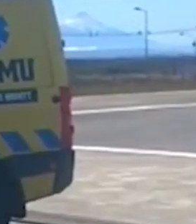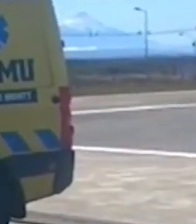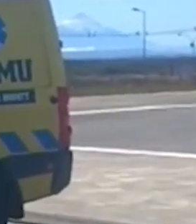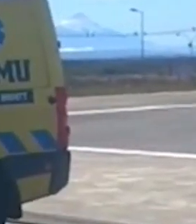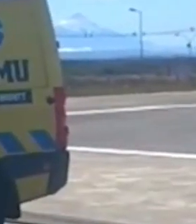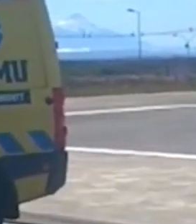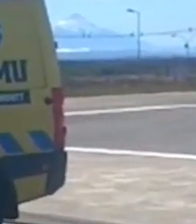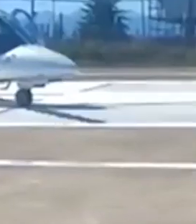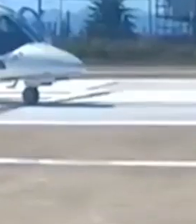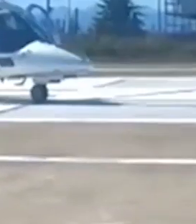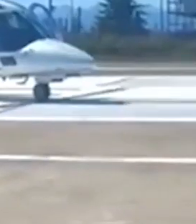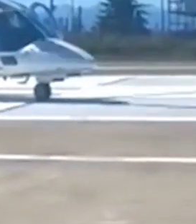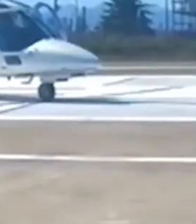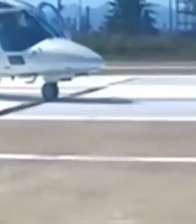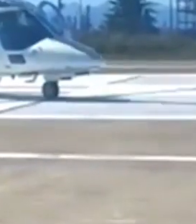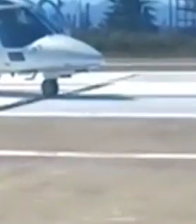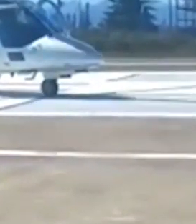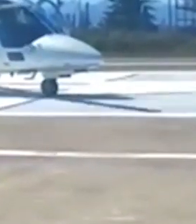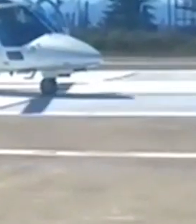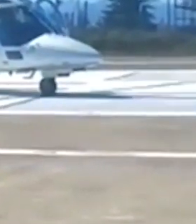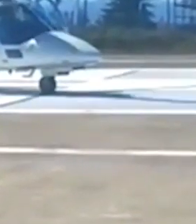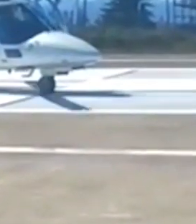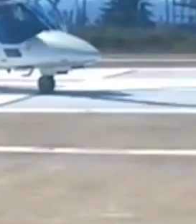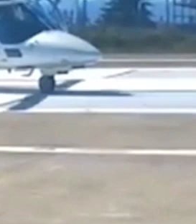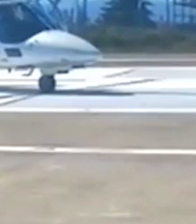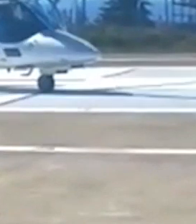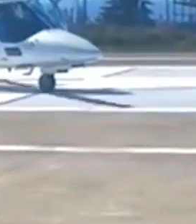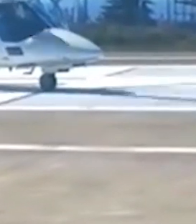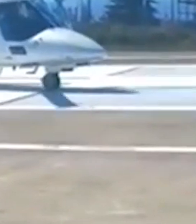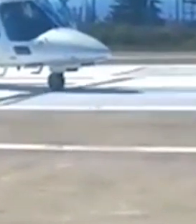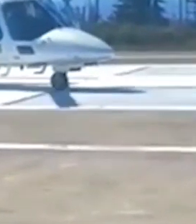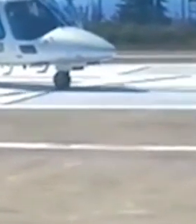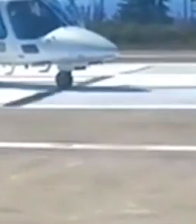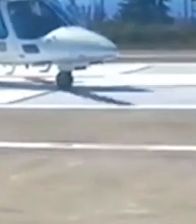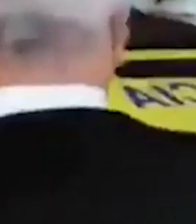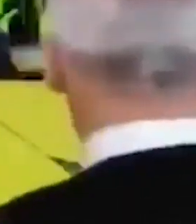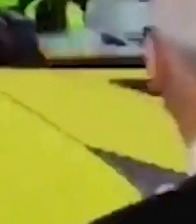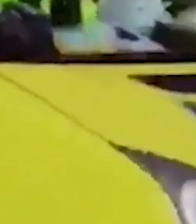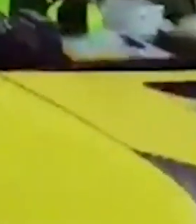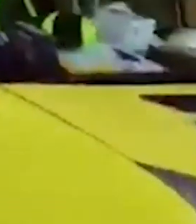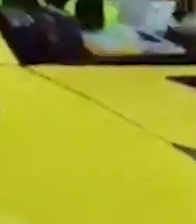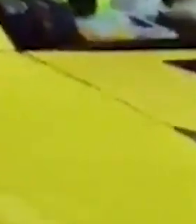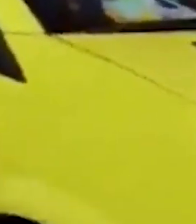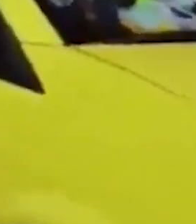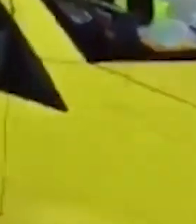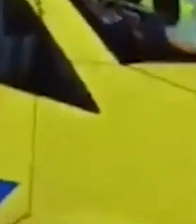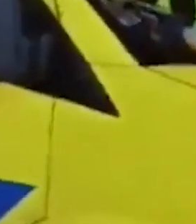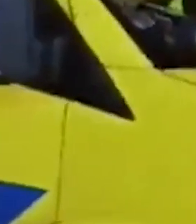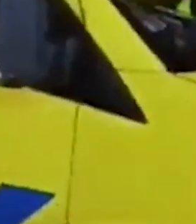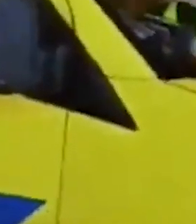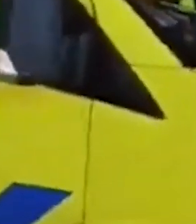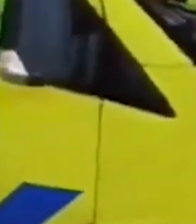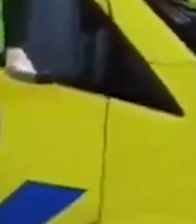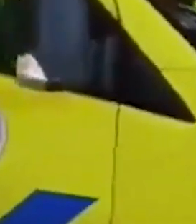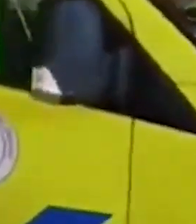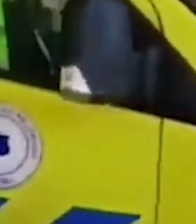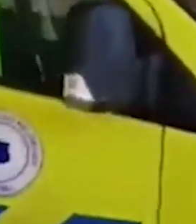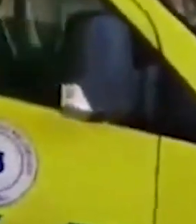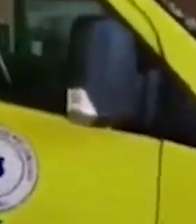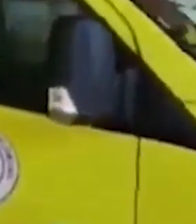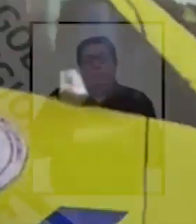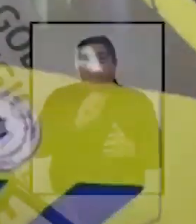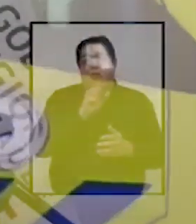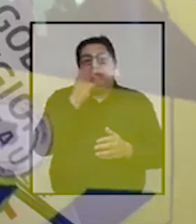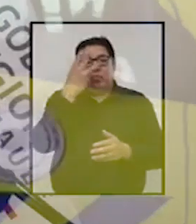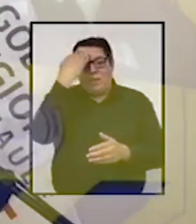para agilizar estos procesos al mínimo de tiempo estamos hablando de la reducción que hicimos con talca de 72 horas